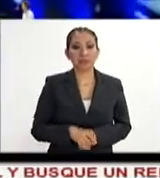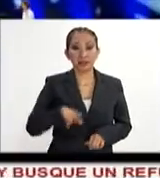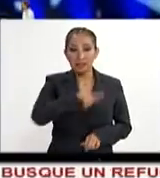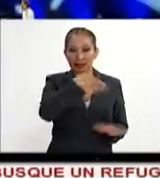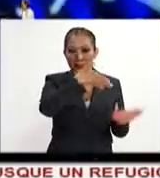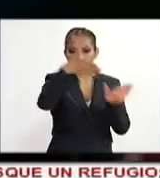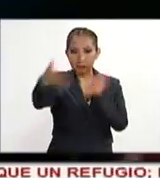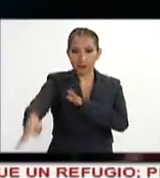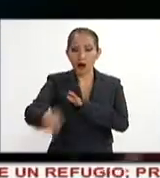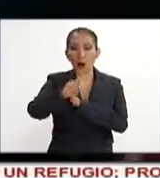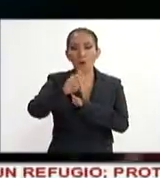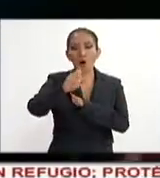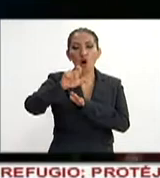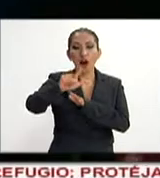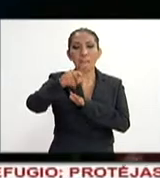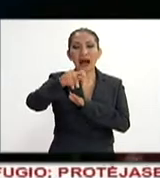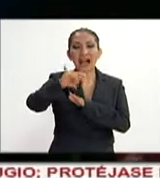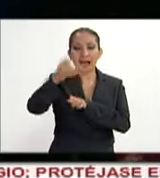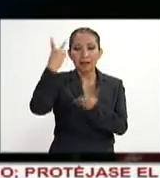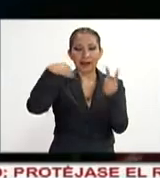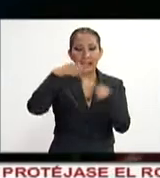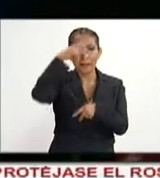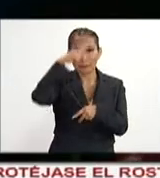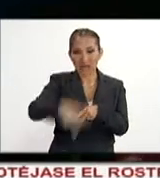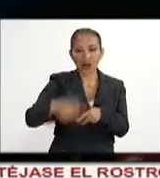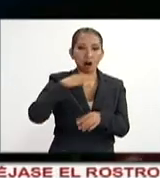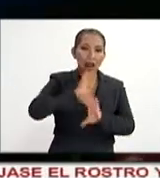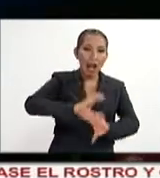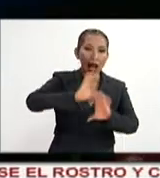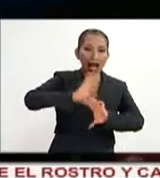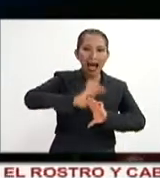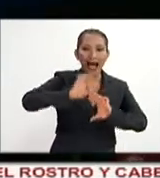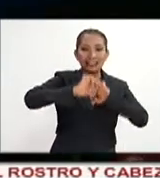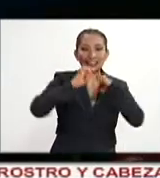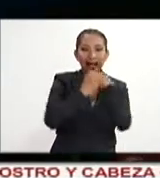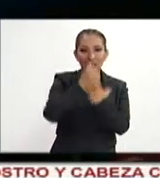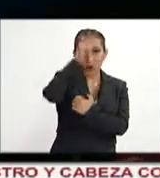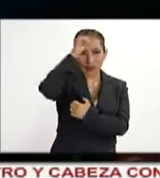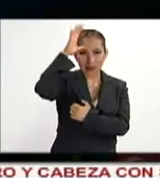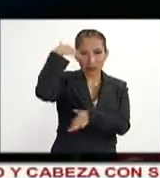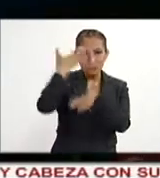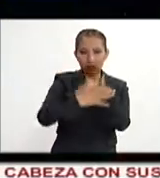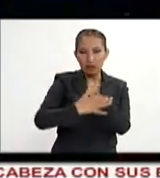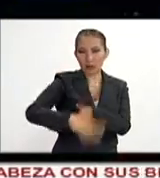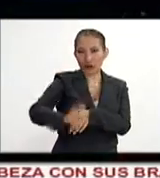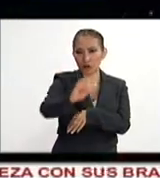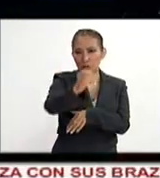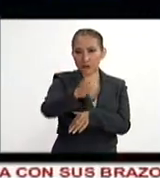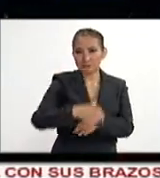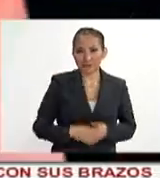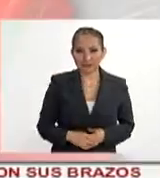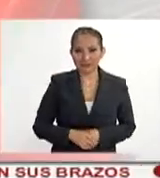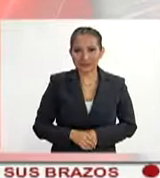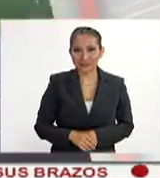Más adelante, Paul McCartney anuncia gira en México. Se presentará en el Estadio Azteca el próximo octubre.